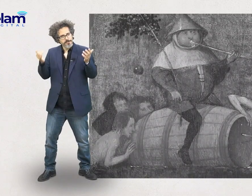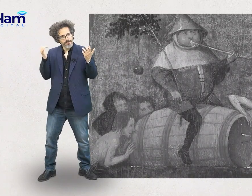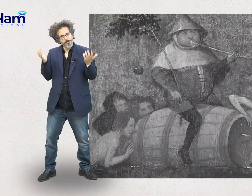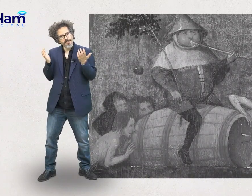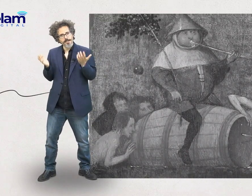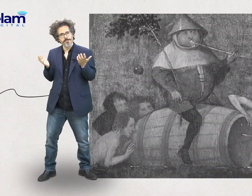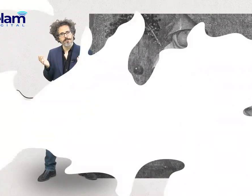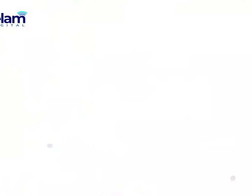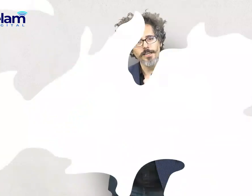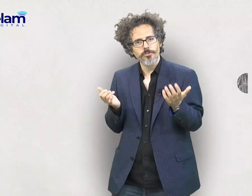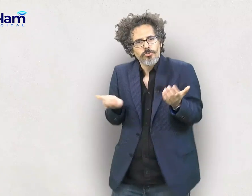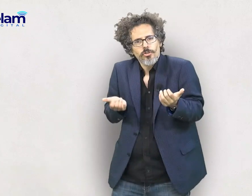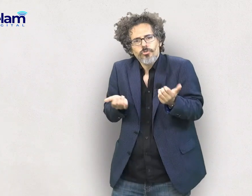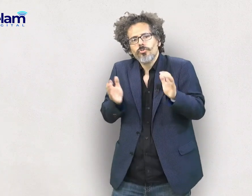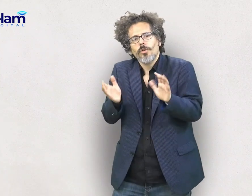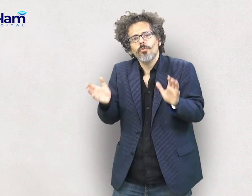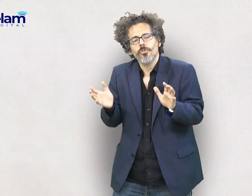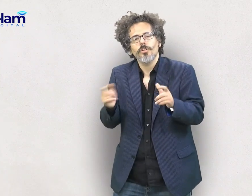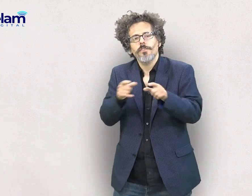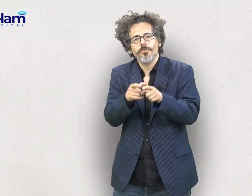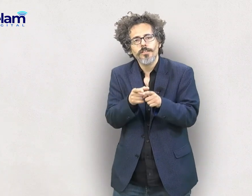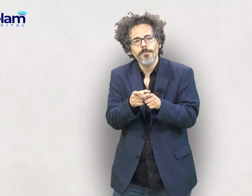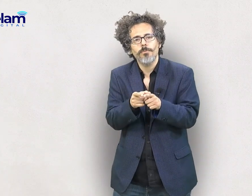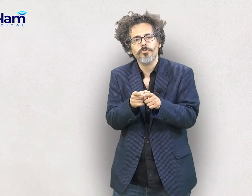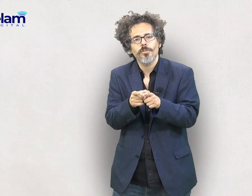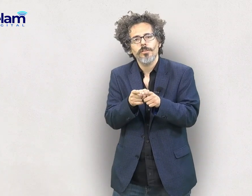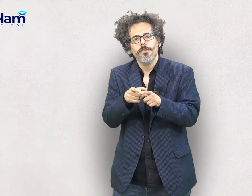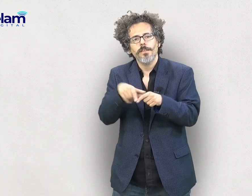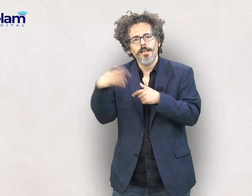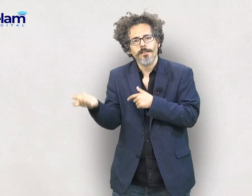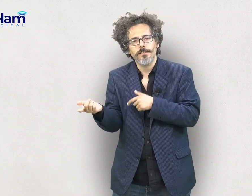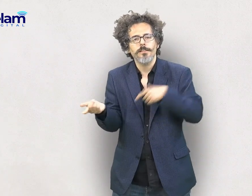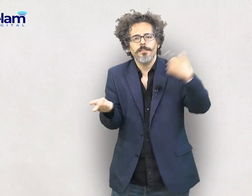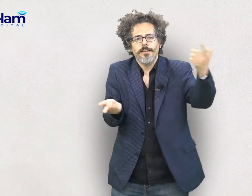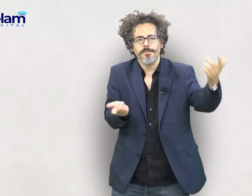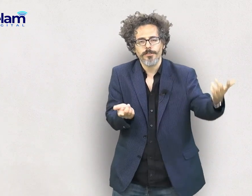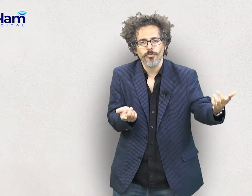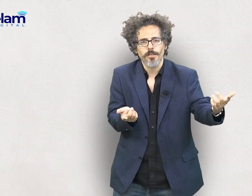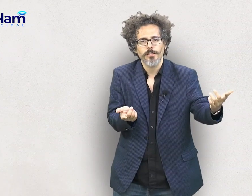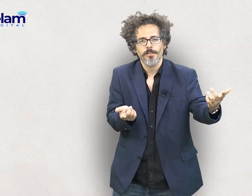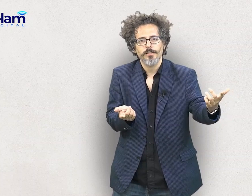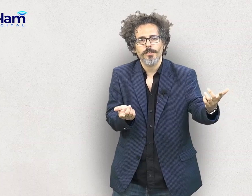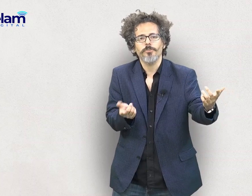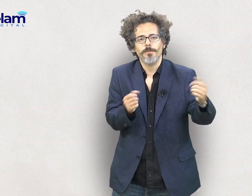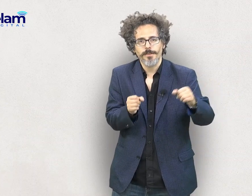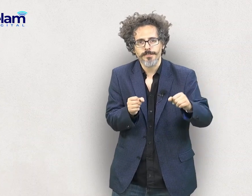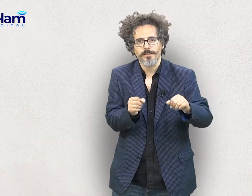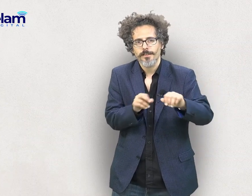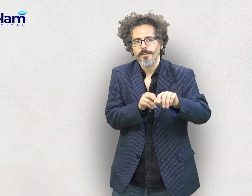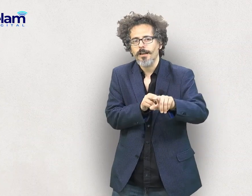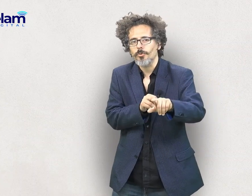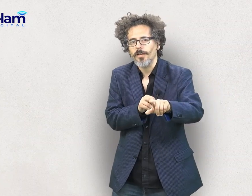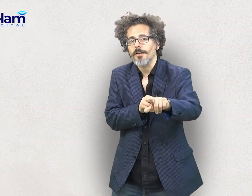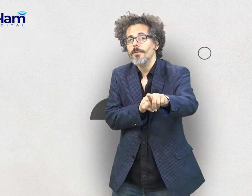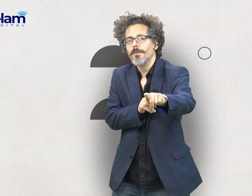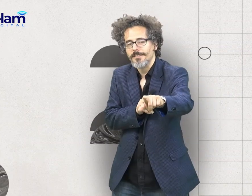avidez desenfrenada Estos son solo algunos de los ejemplos del arte y de la literatura en donde aparece